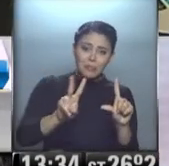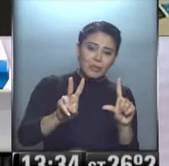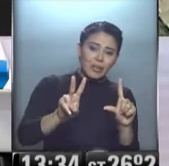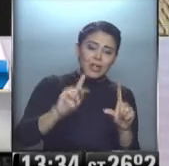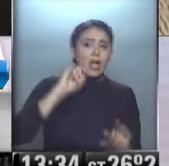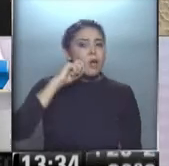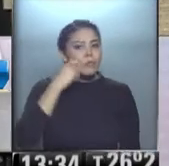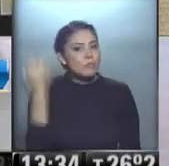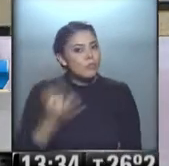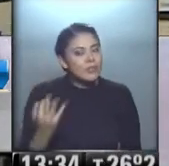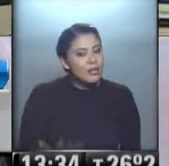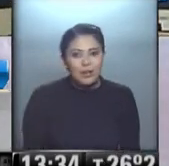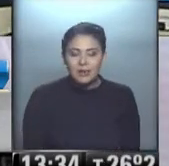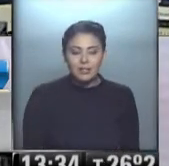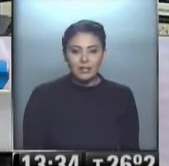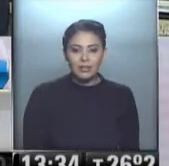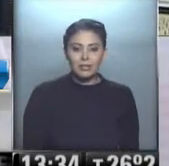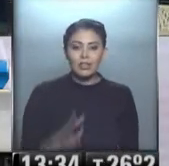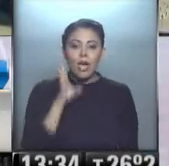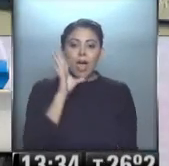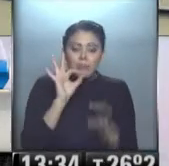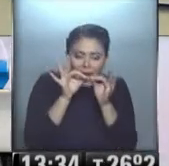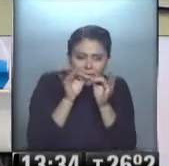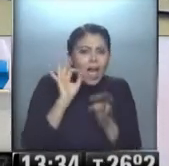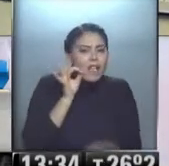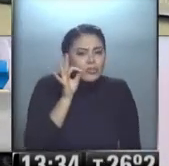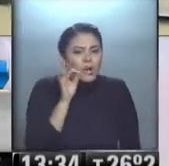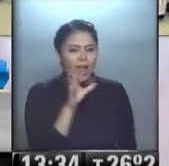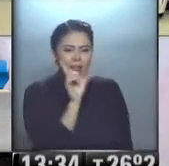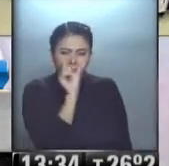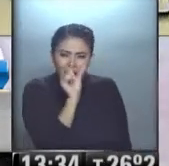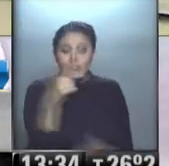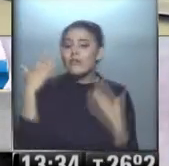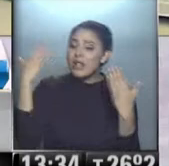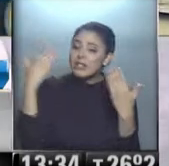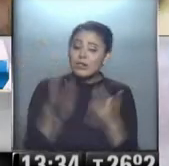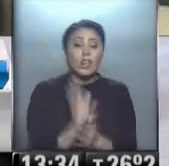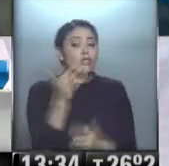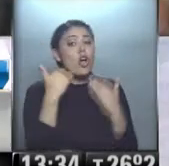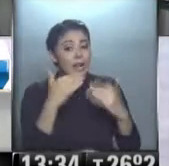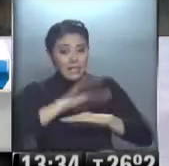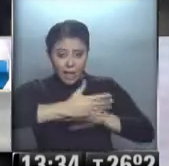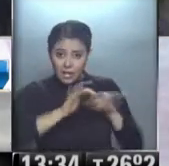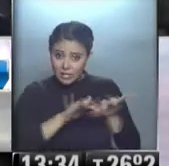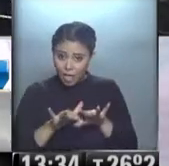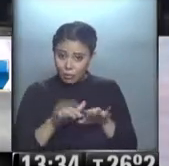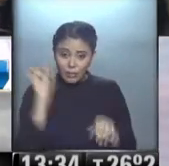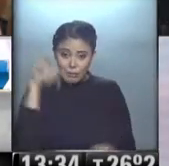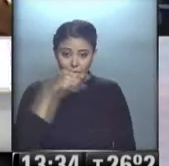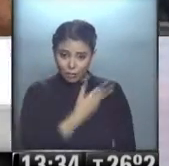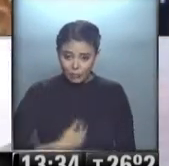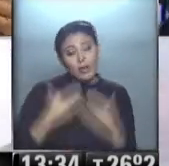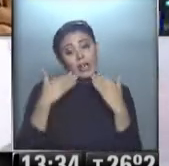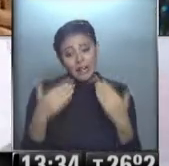tan enorme un pedacito de azúcar microscópico y todo con las netbook de conectar igualdad gracias